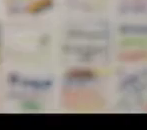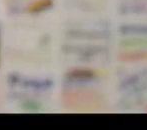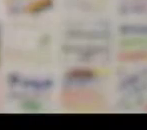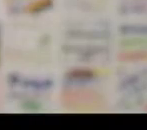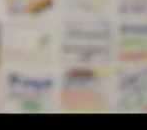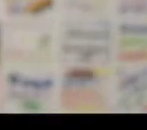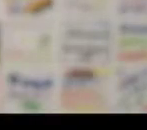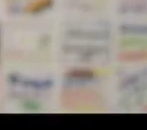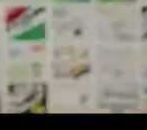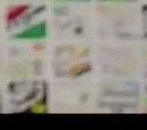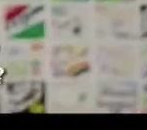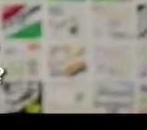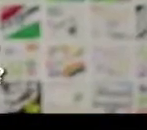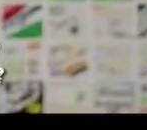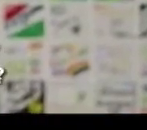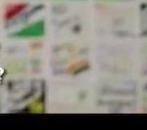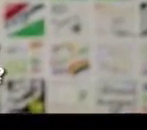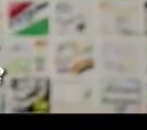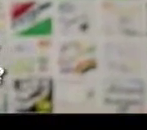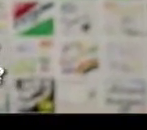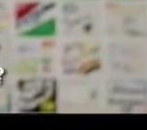ambiente y demás.